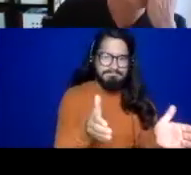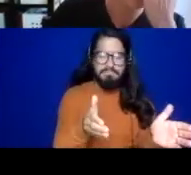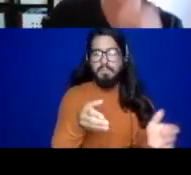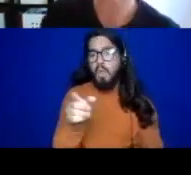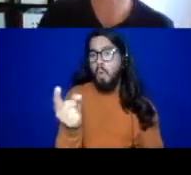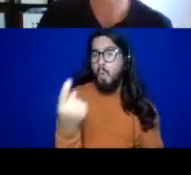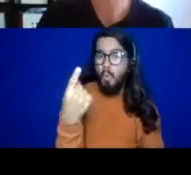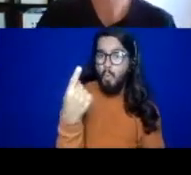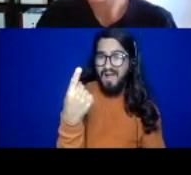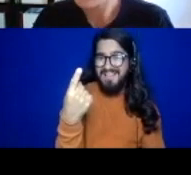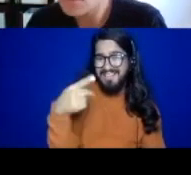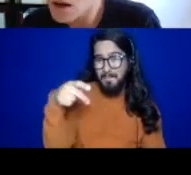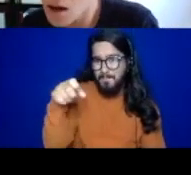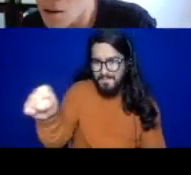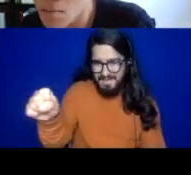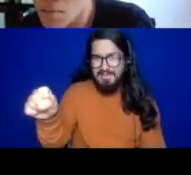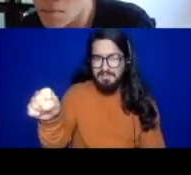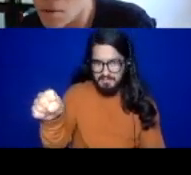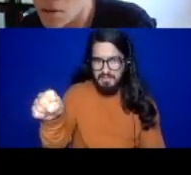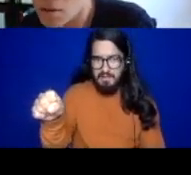Y otra razón porque a mí me gusta.